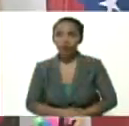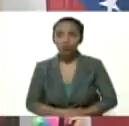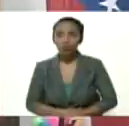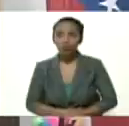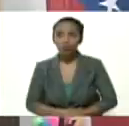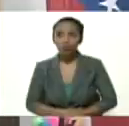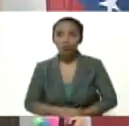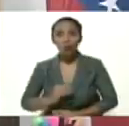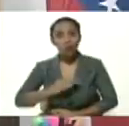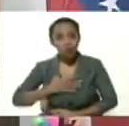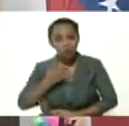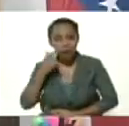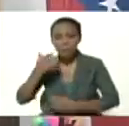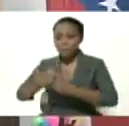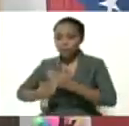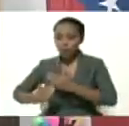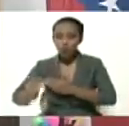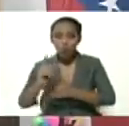para poder pasar